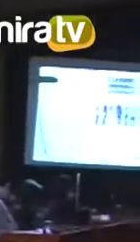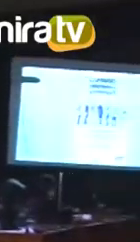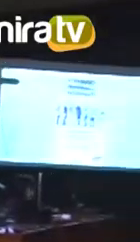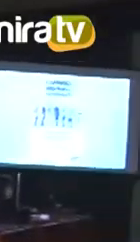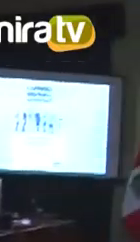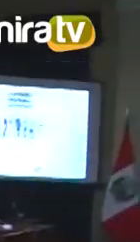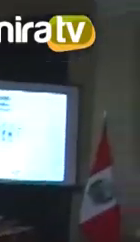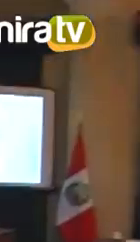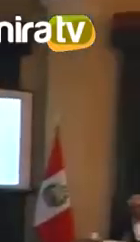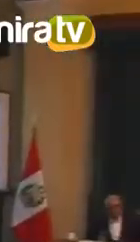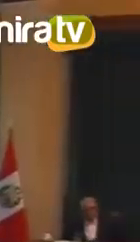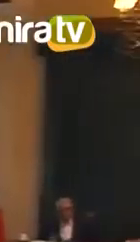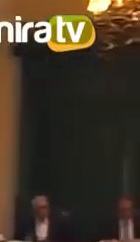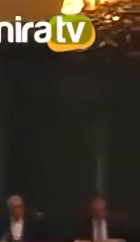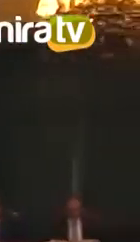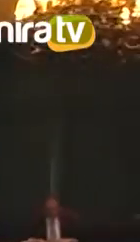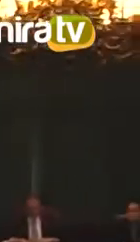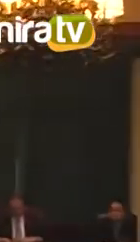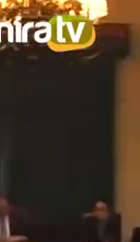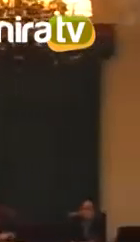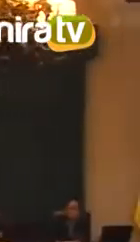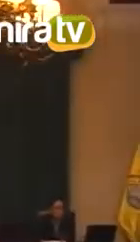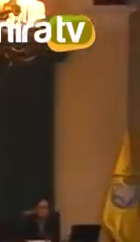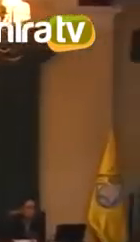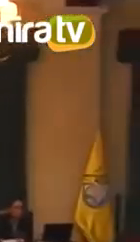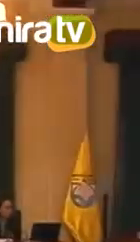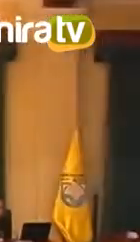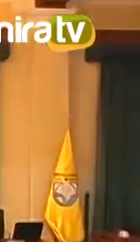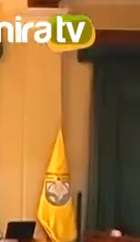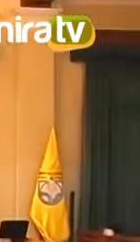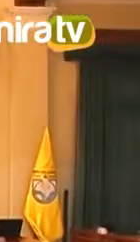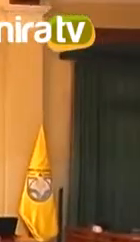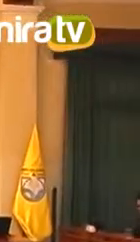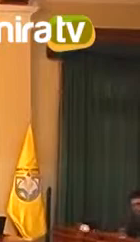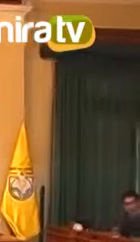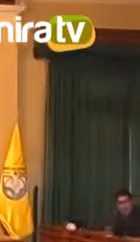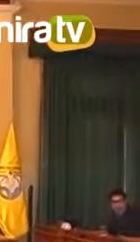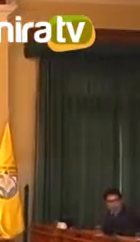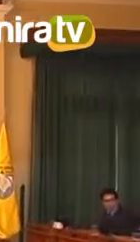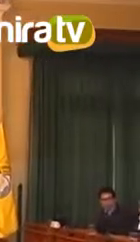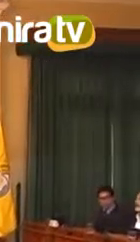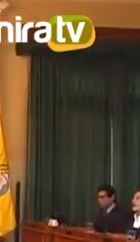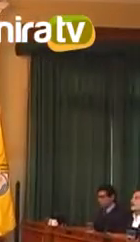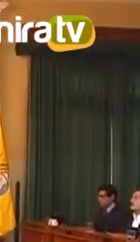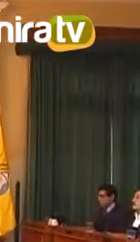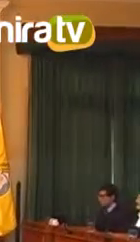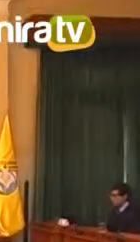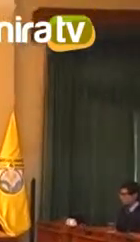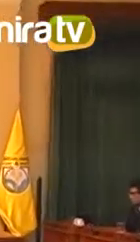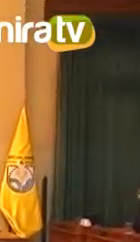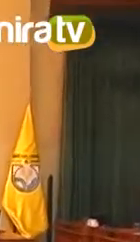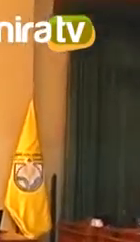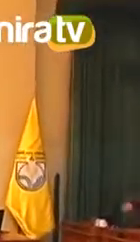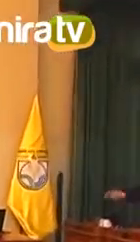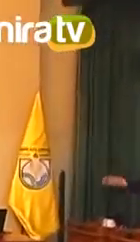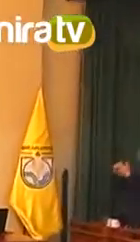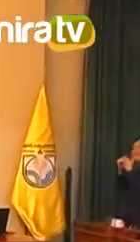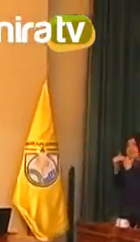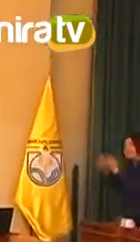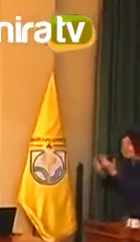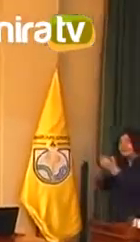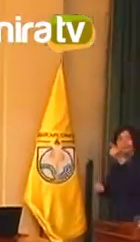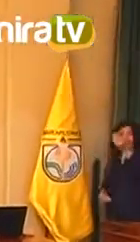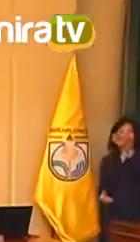Bien, muchas gracias, doctor Carlos Contreras. Aprovecho la oportunidad para saludar a nuestro amigo, el representante